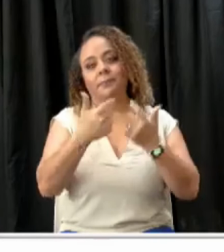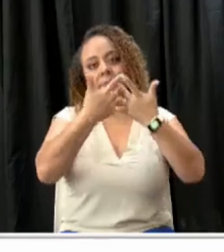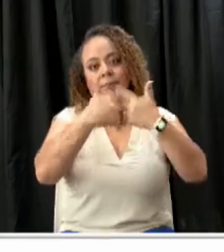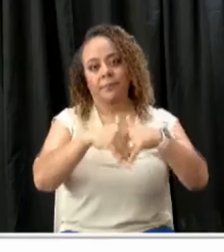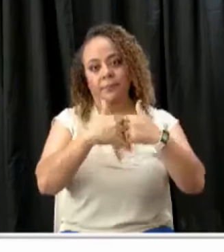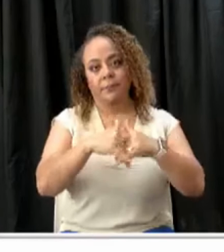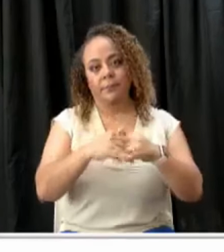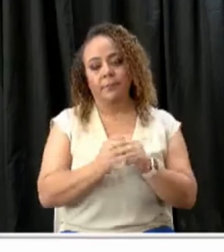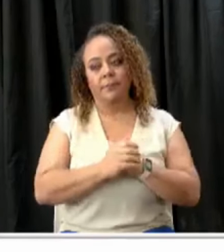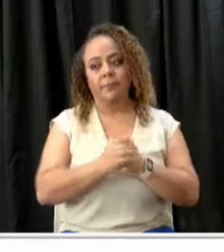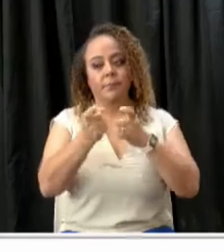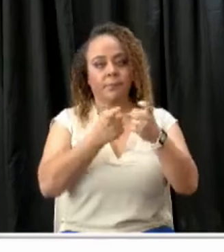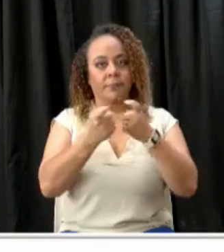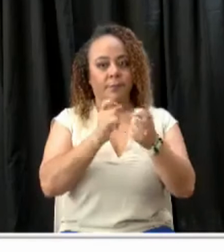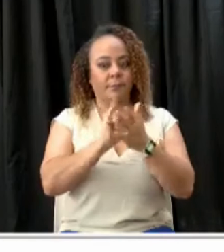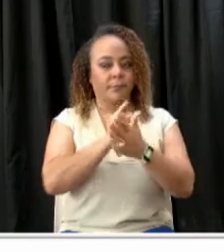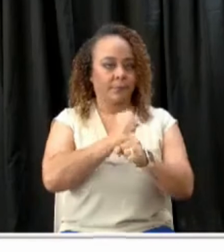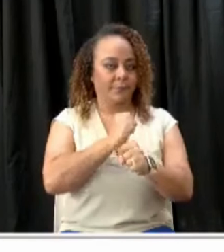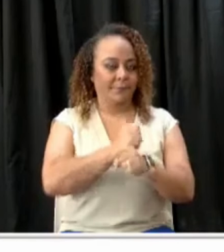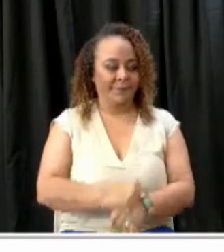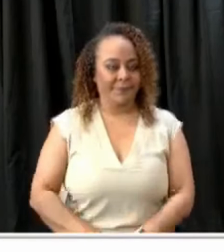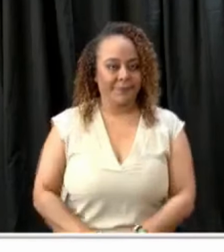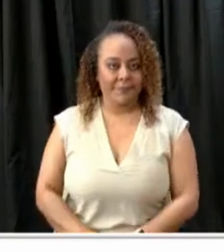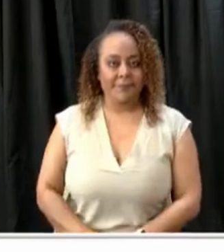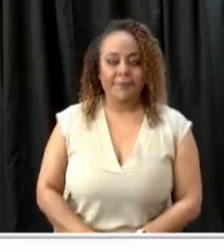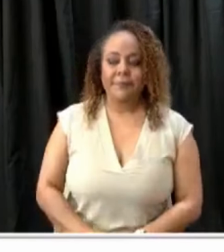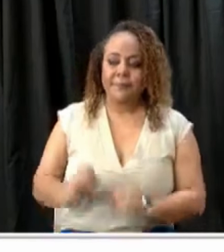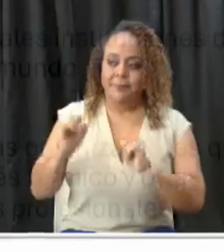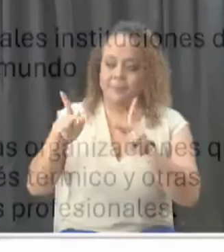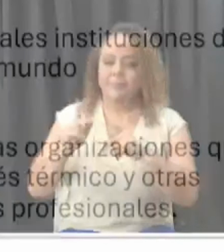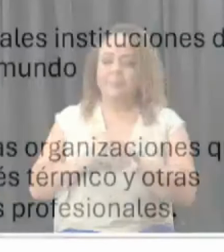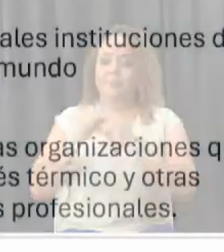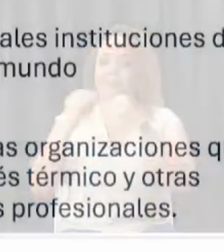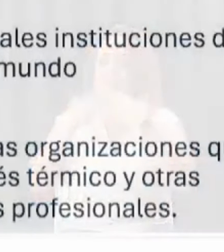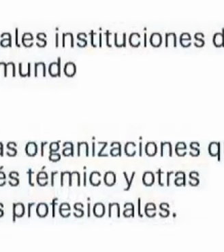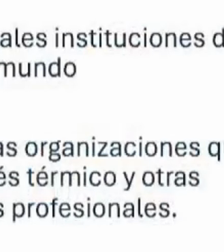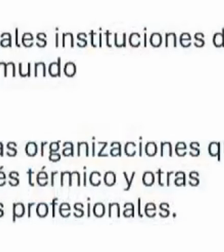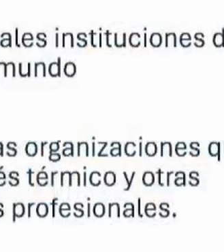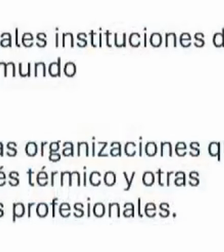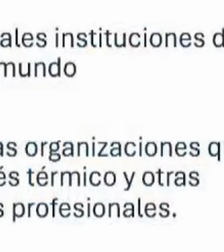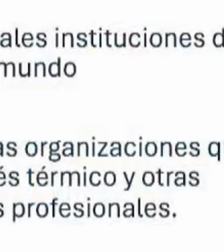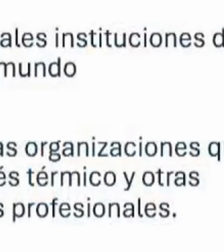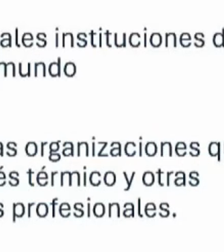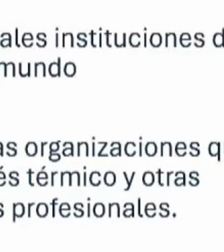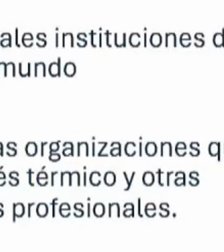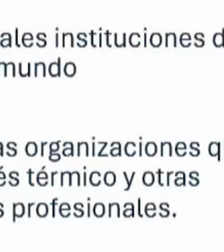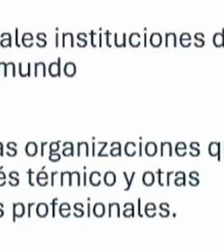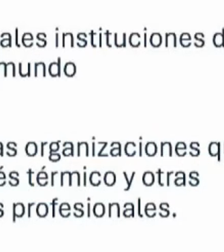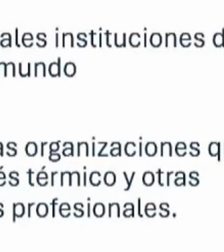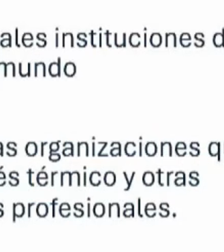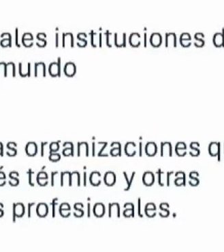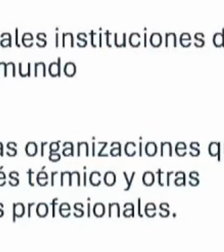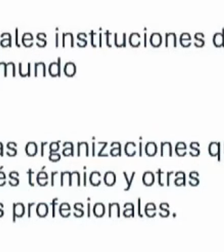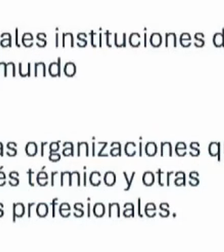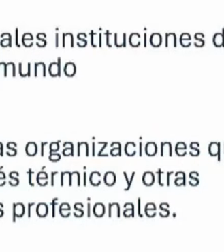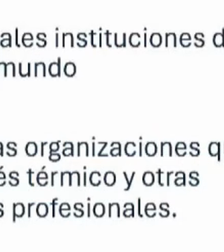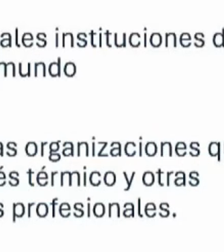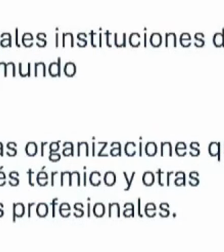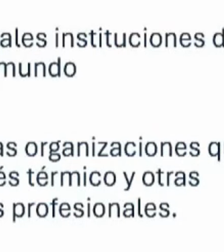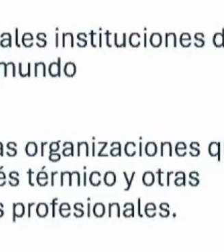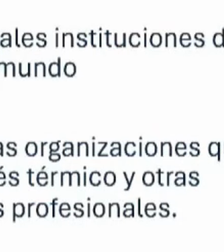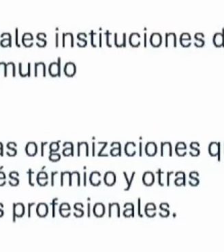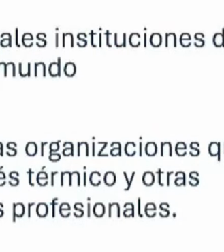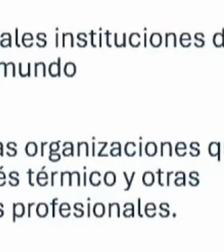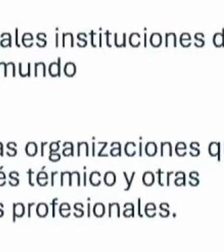industrias que están manejando estos trabajadores. Ok, muchísimas gracias, Esteban. Aquí tenemos un detalle muy